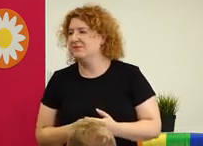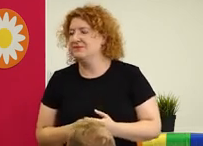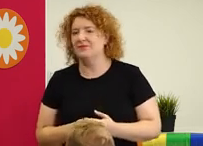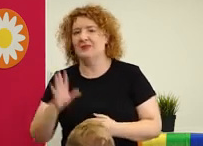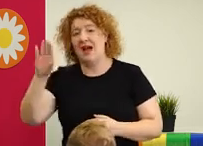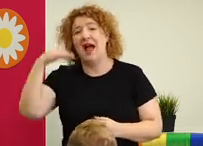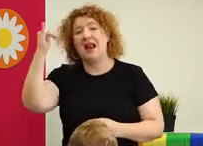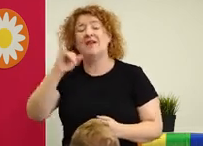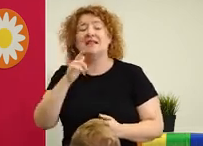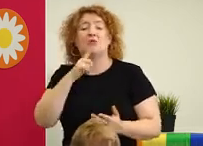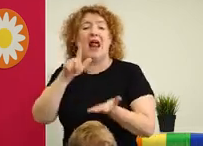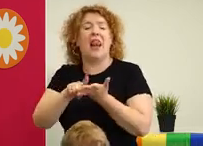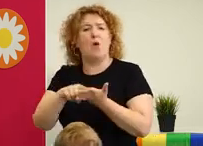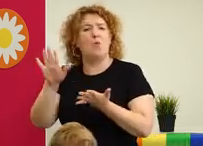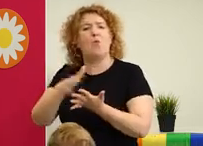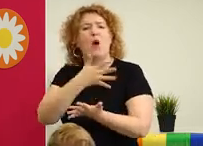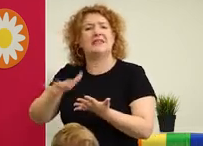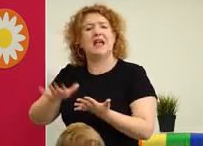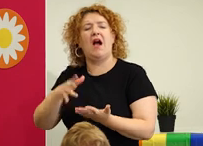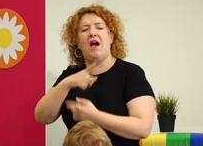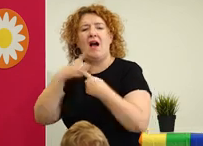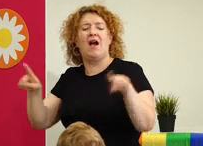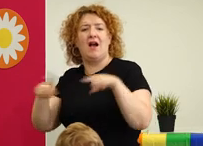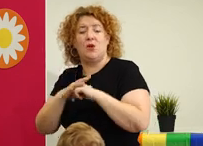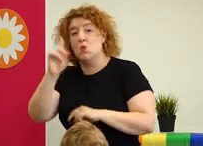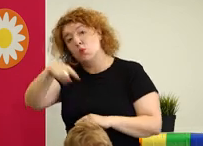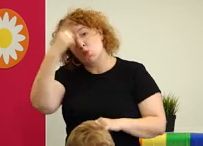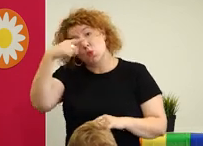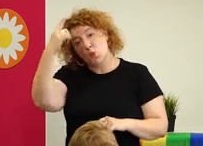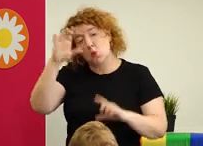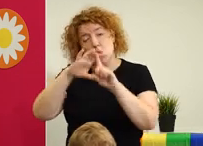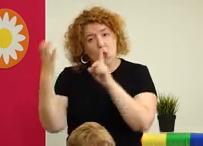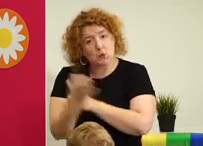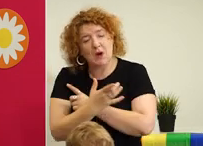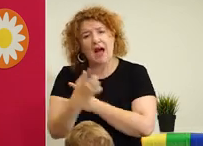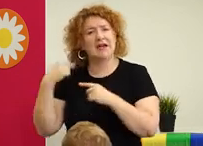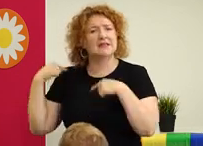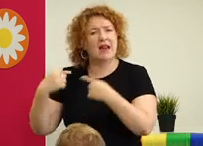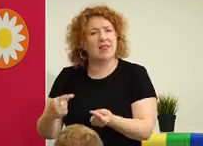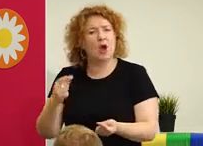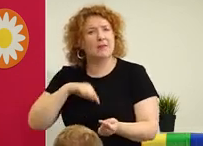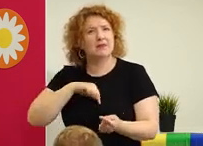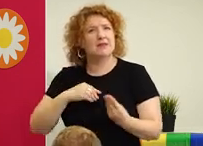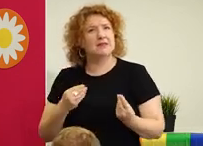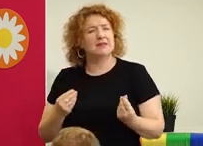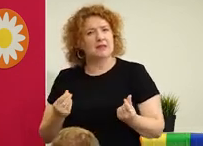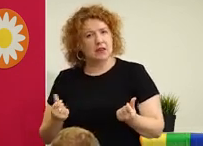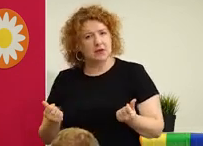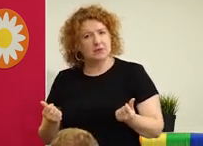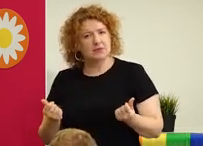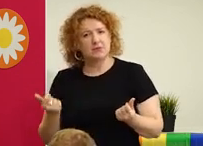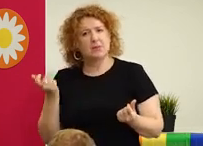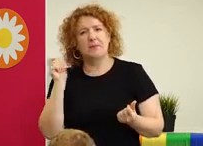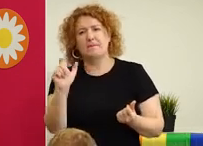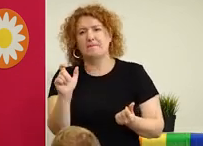Árabe es una lengua que canta poesías. Árabe es una cultura, una tradición y una sensación. Árabe es una palabra que